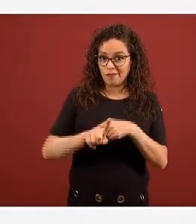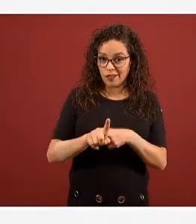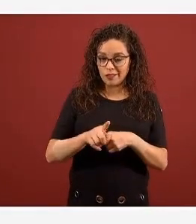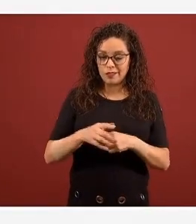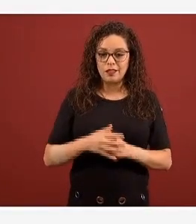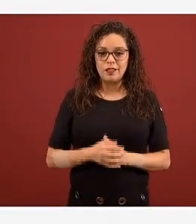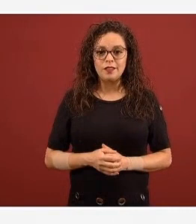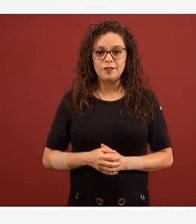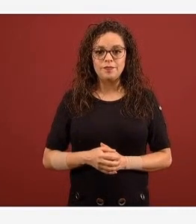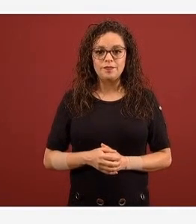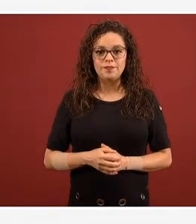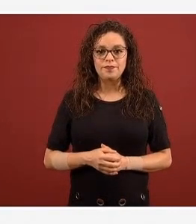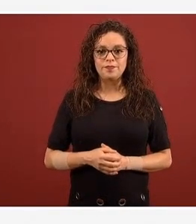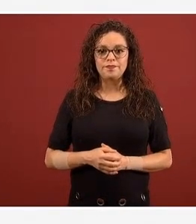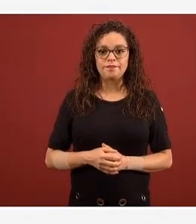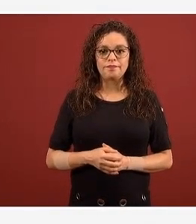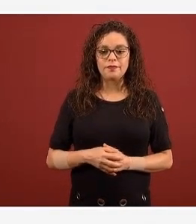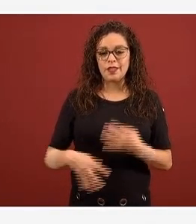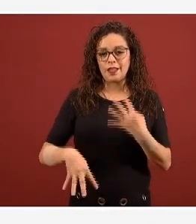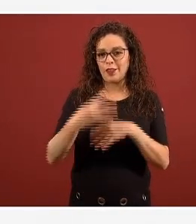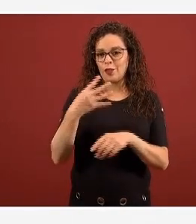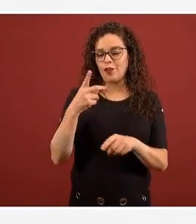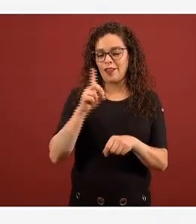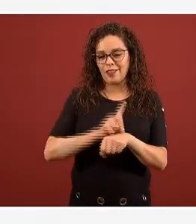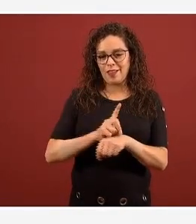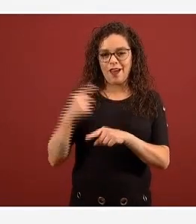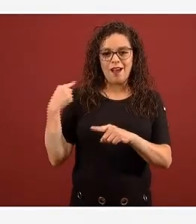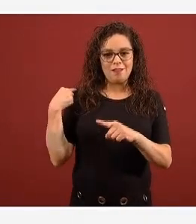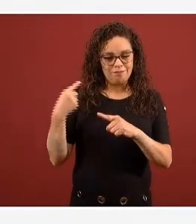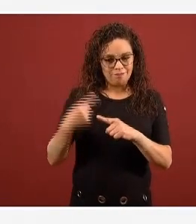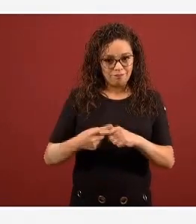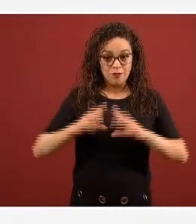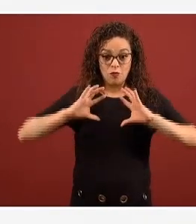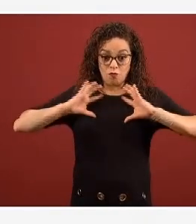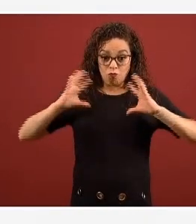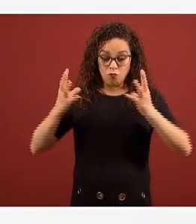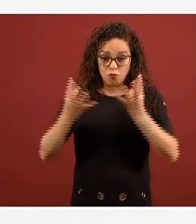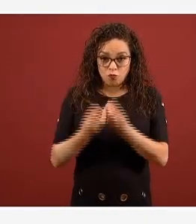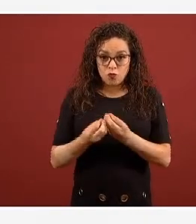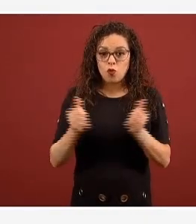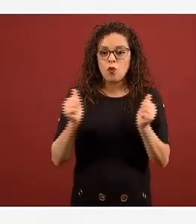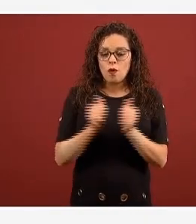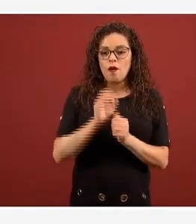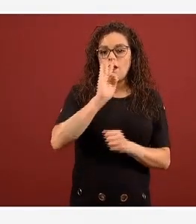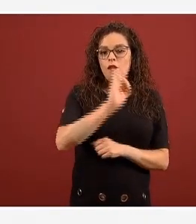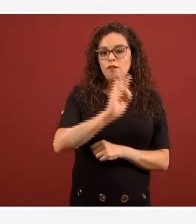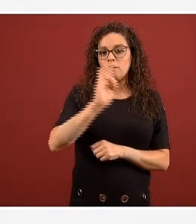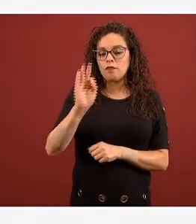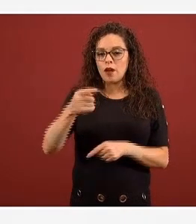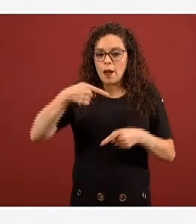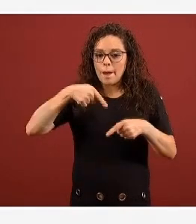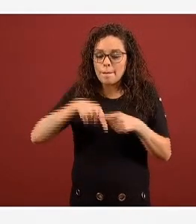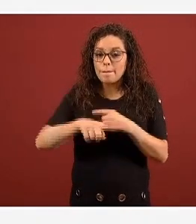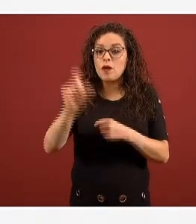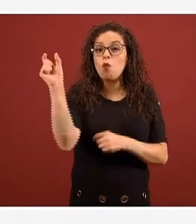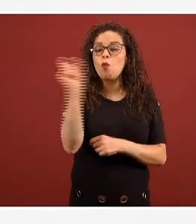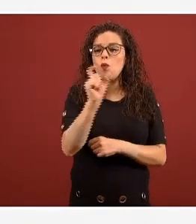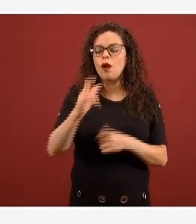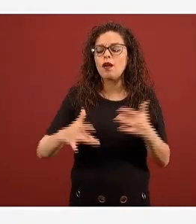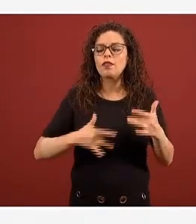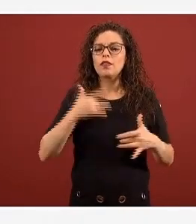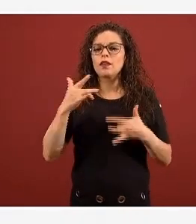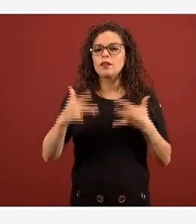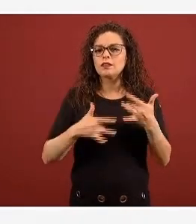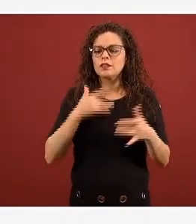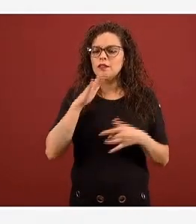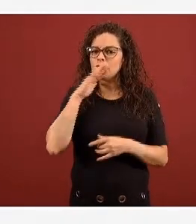últimos 14 días, pero acumulados por fecha de inicio de síntomas. Esto es un poco para